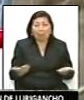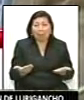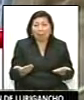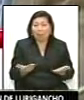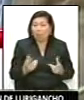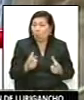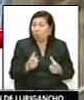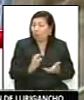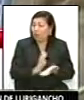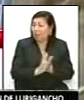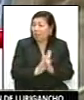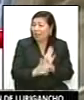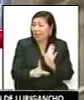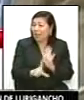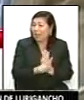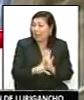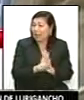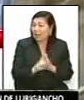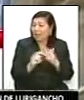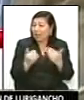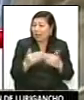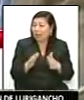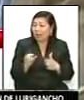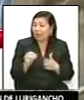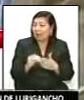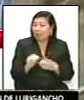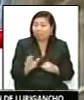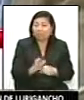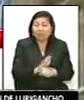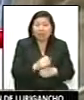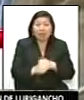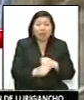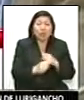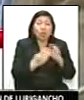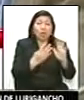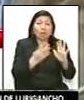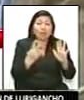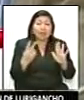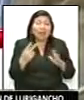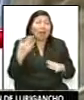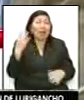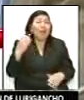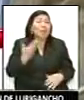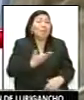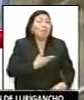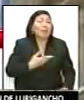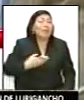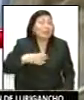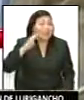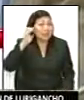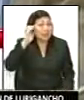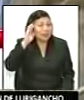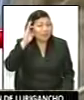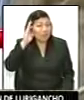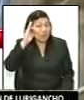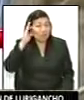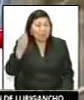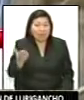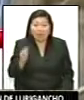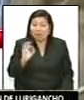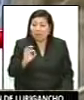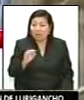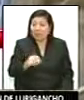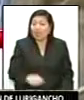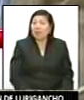salvaguardar leyes que ya estaban consagradas del año 97 de Alberto Fujimori, que nos dio la 018 y la 019, que fue el mismo